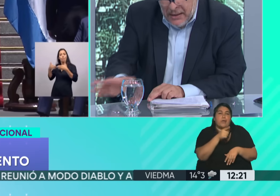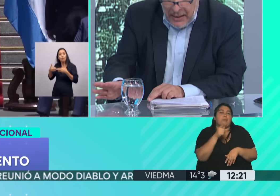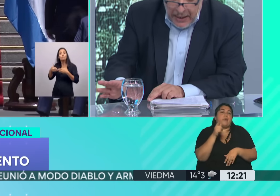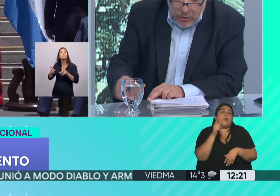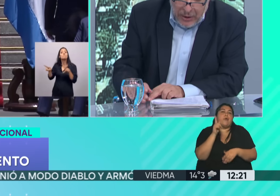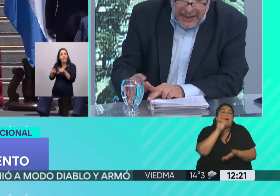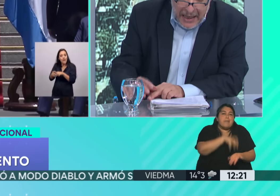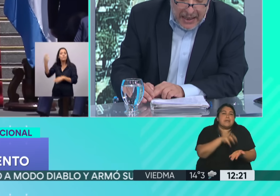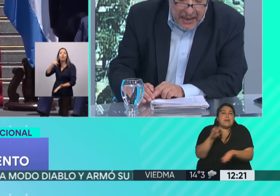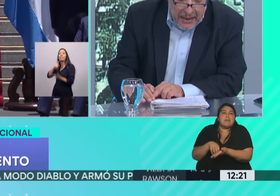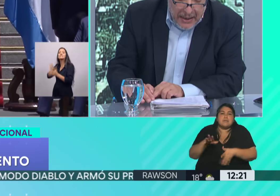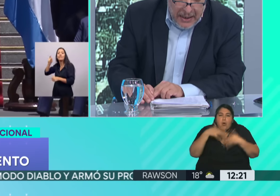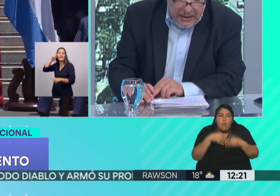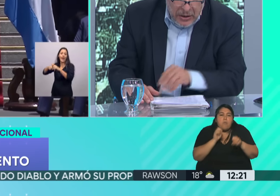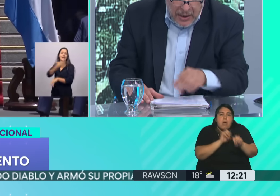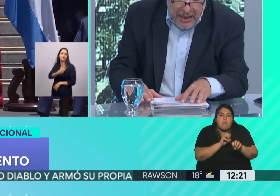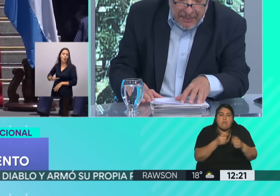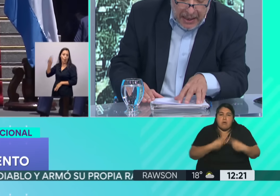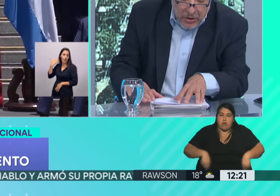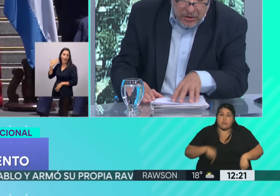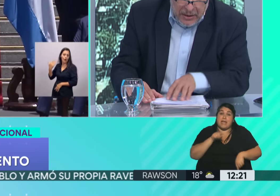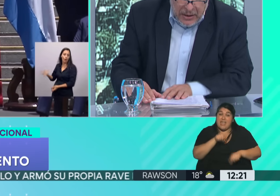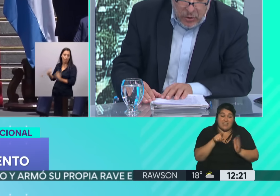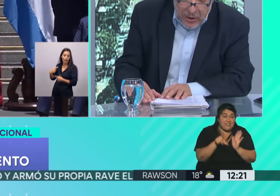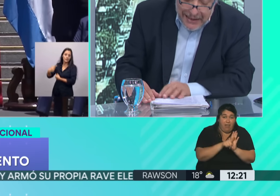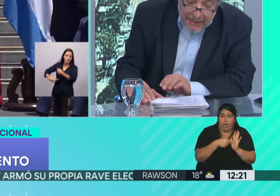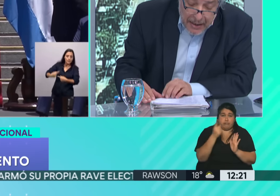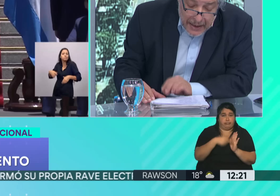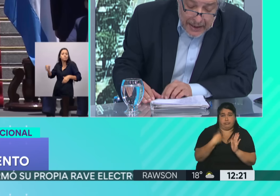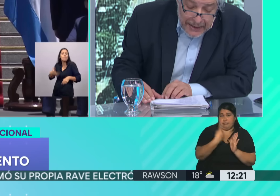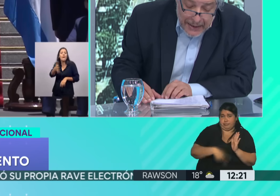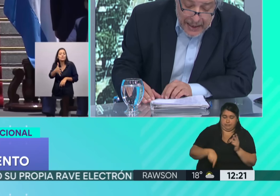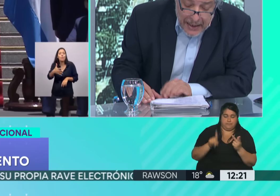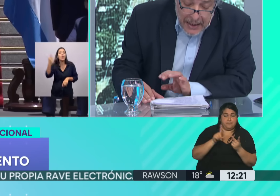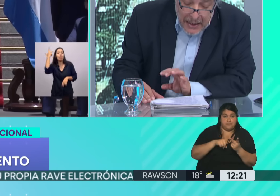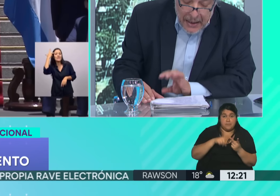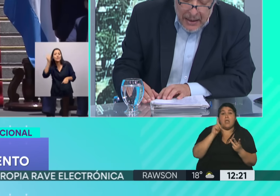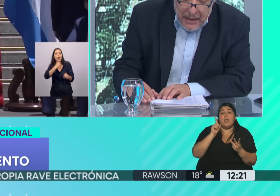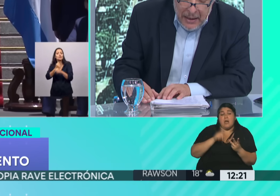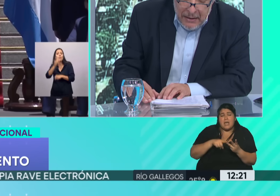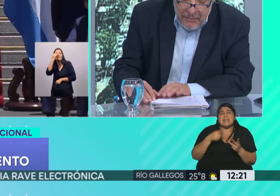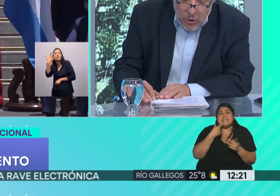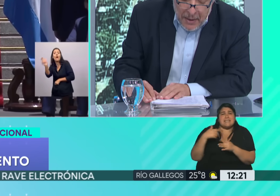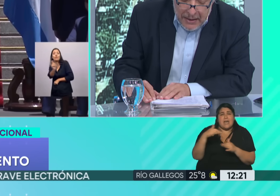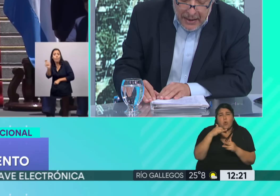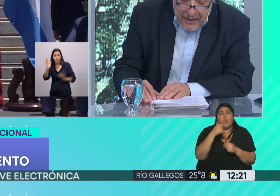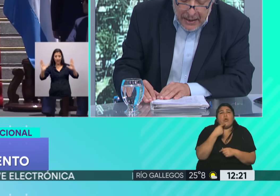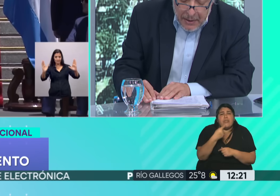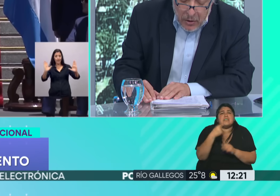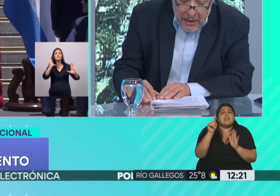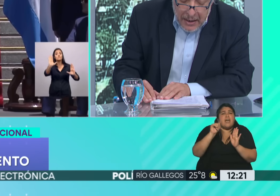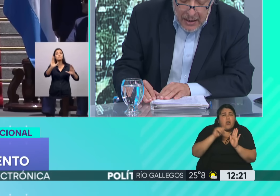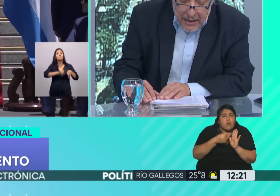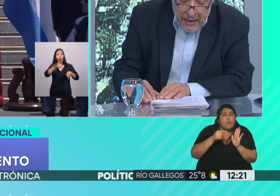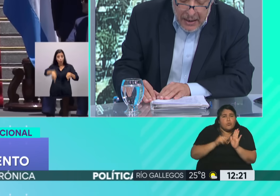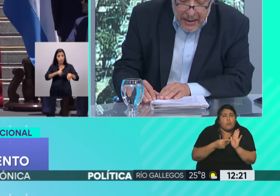partes esto quedaría derogada la aplicación de esto se habla de eh eh normas que tienen que ver